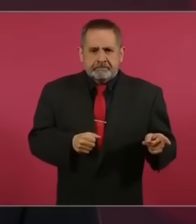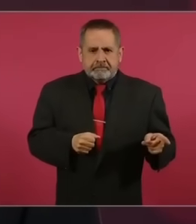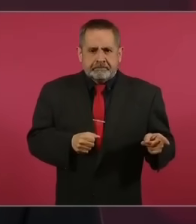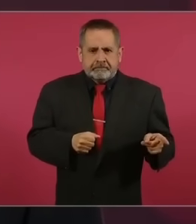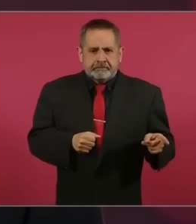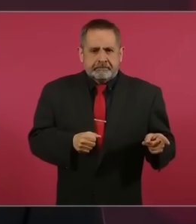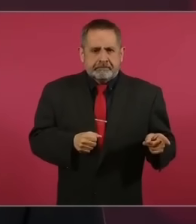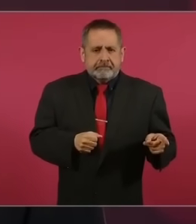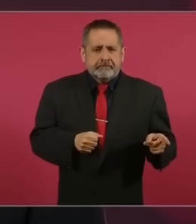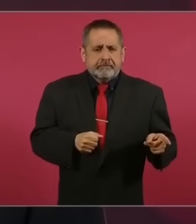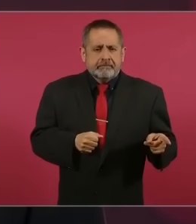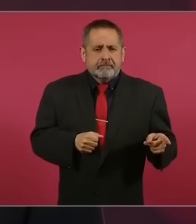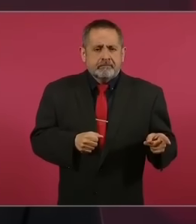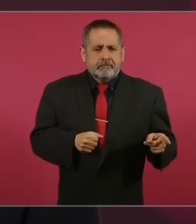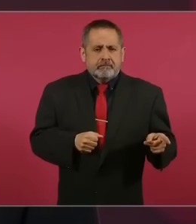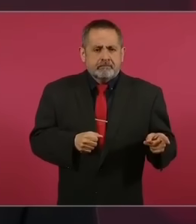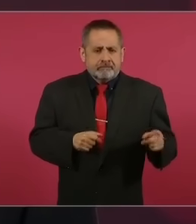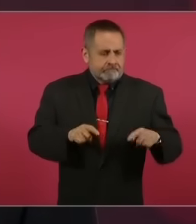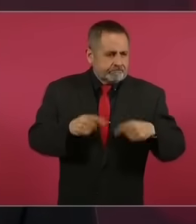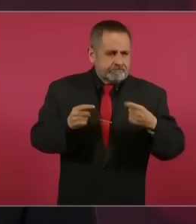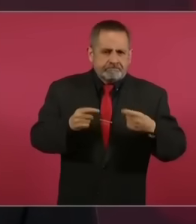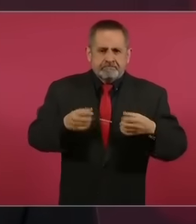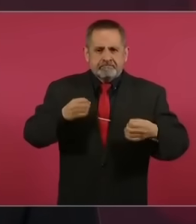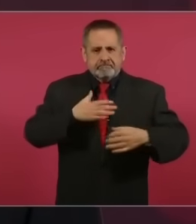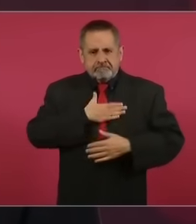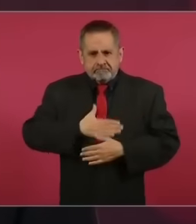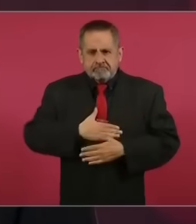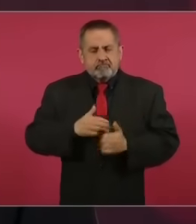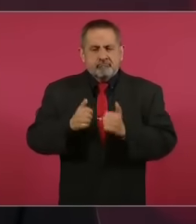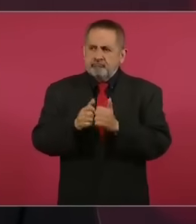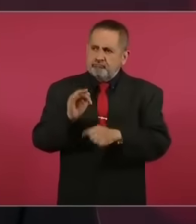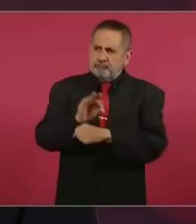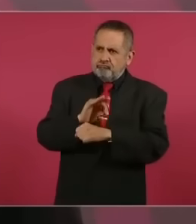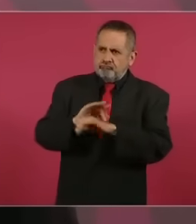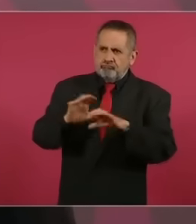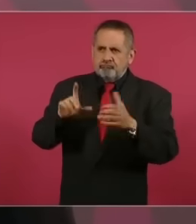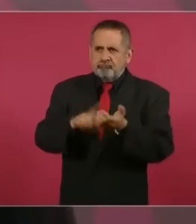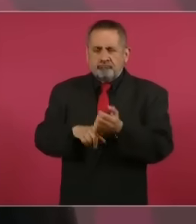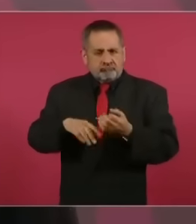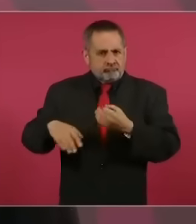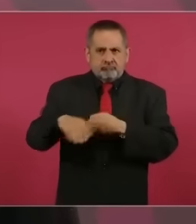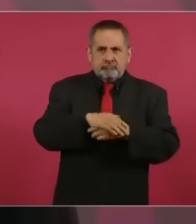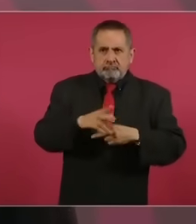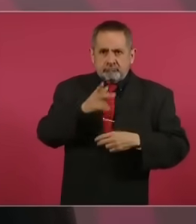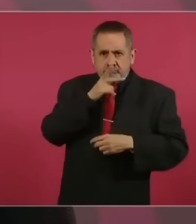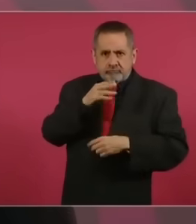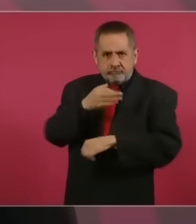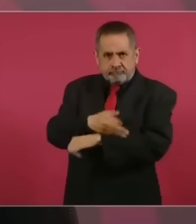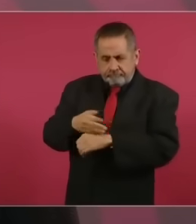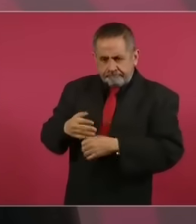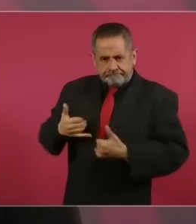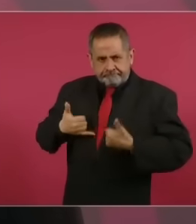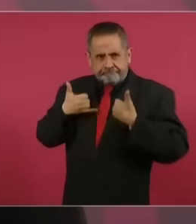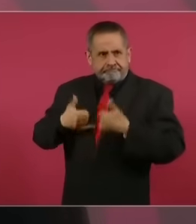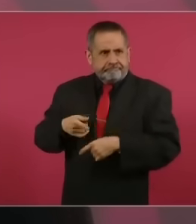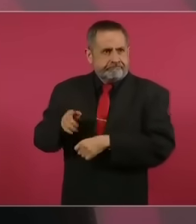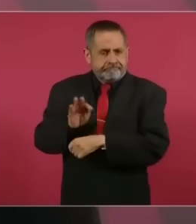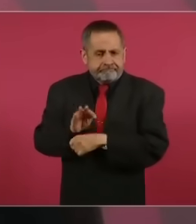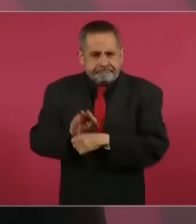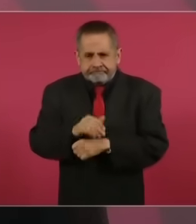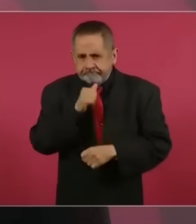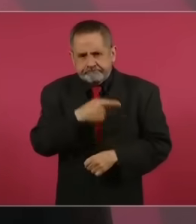de garantizar la justicia en beneficio de los padres de los jóvenes desaparecidos.